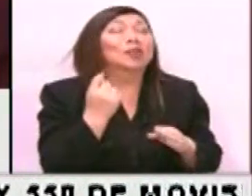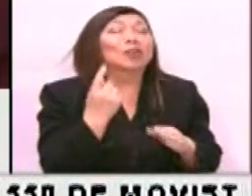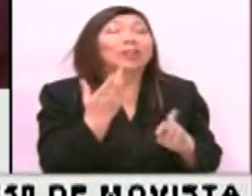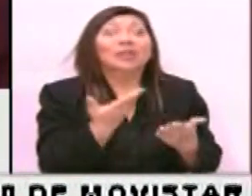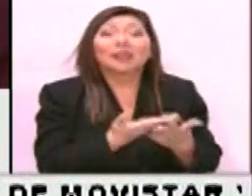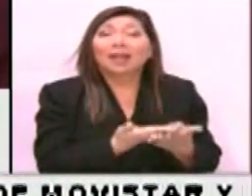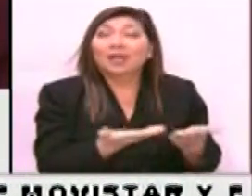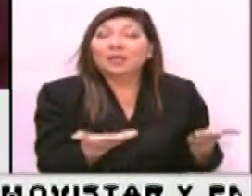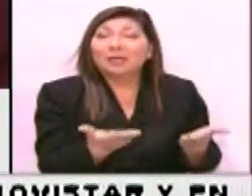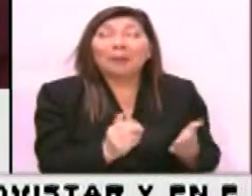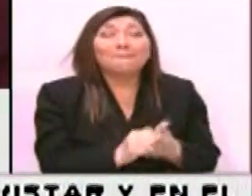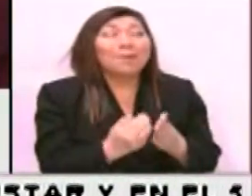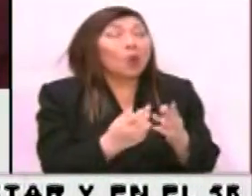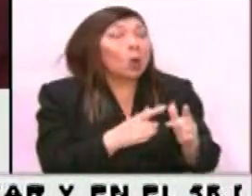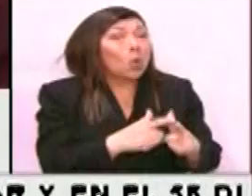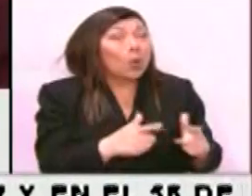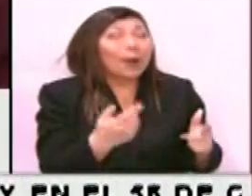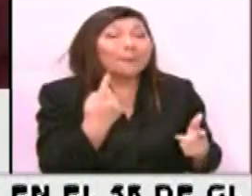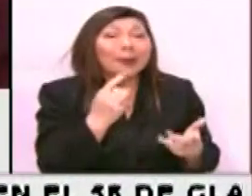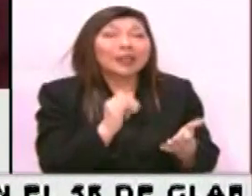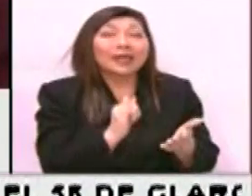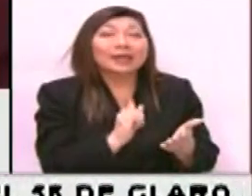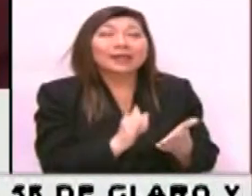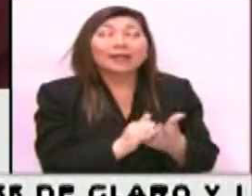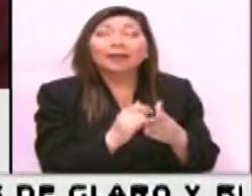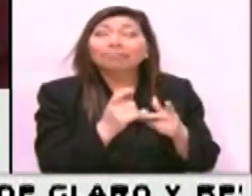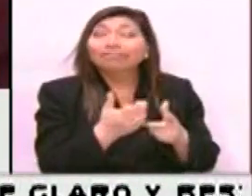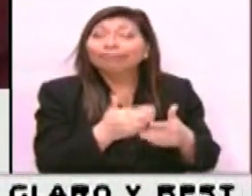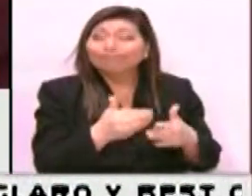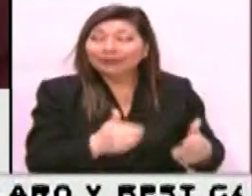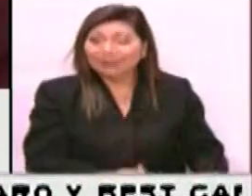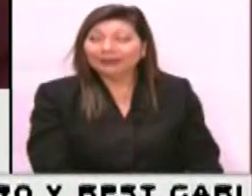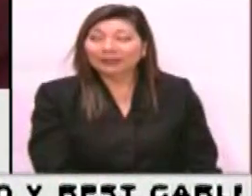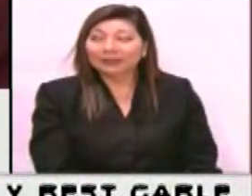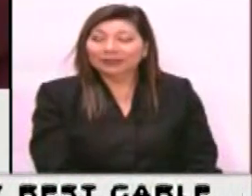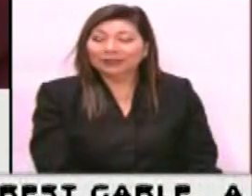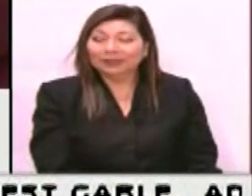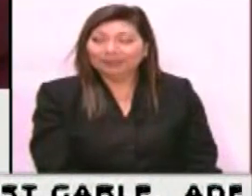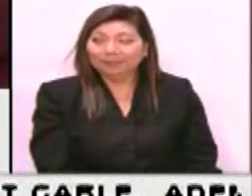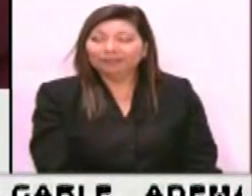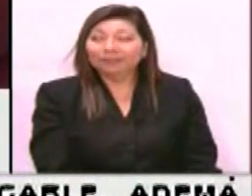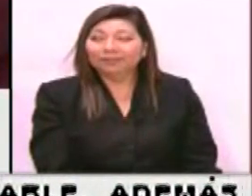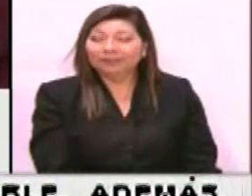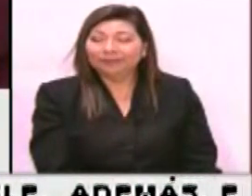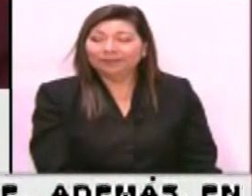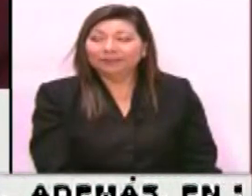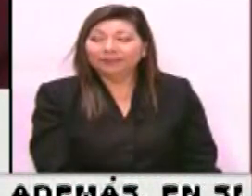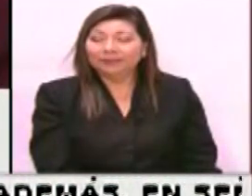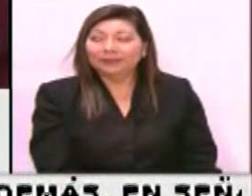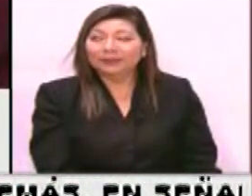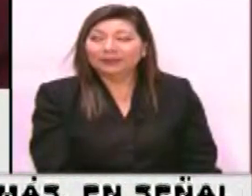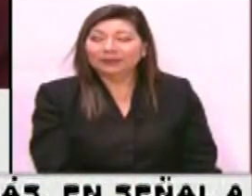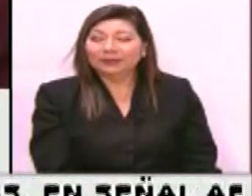hay lugar ni espacio para las hipérboles en un juicio de incapacidad moral.